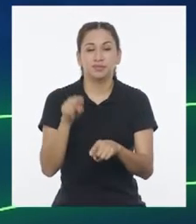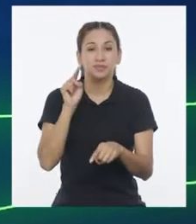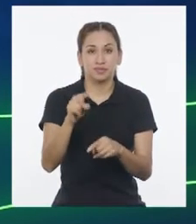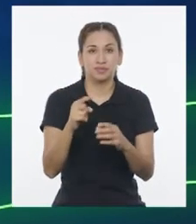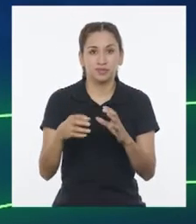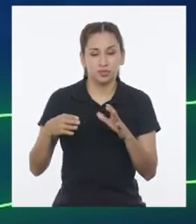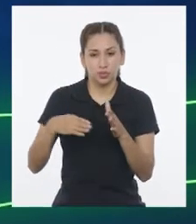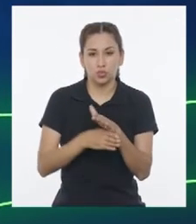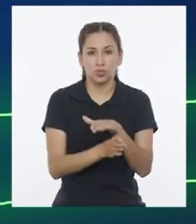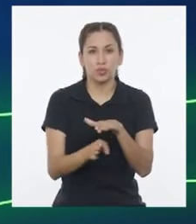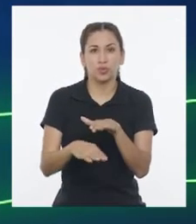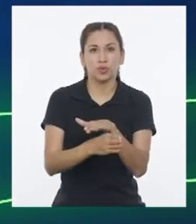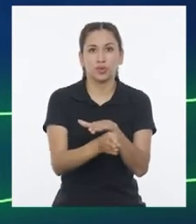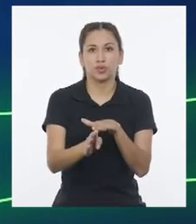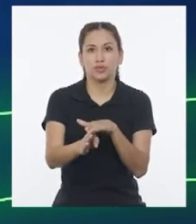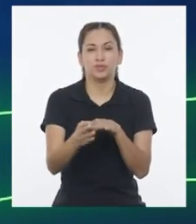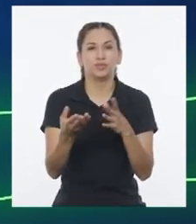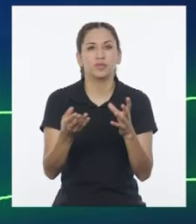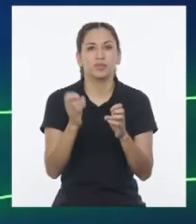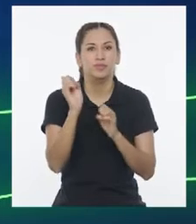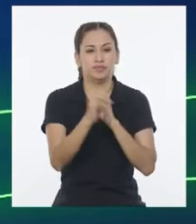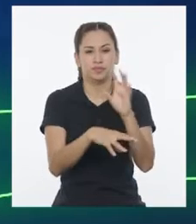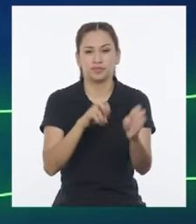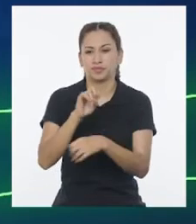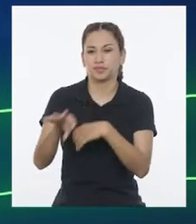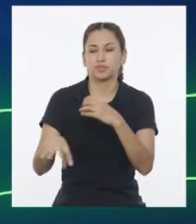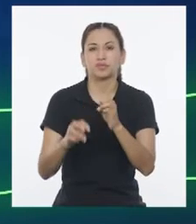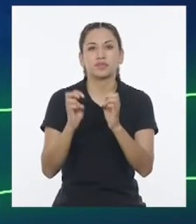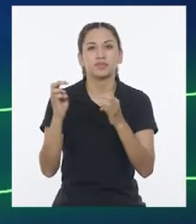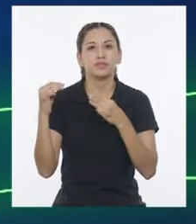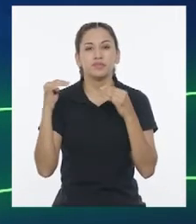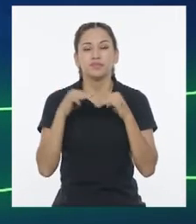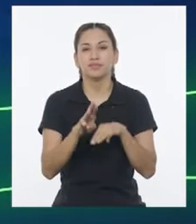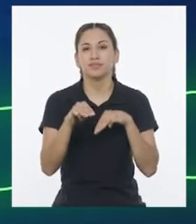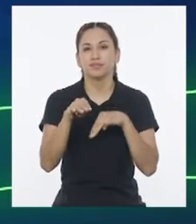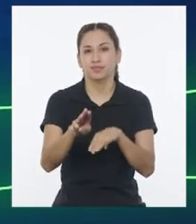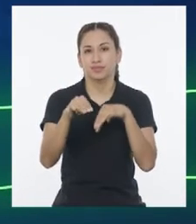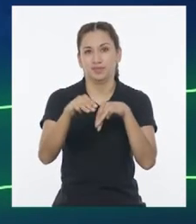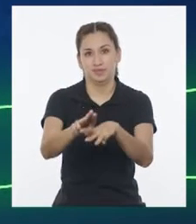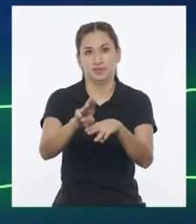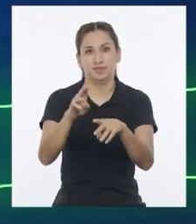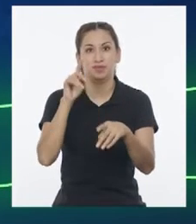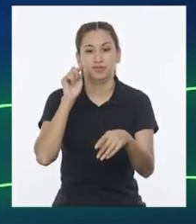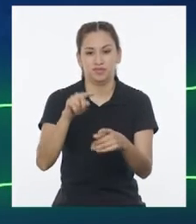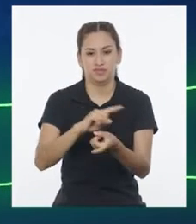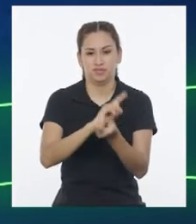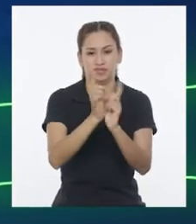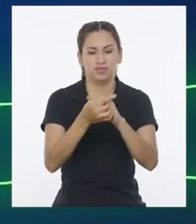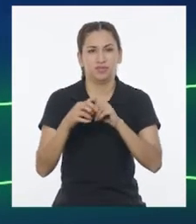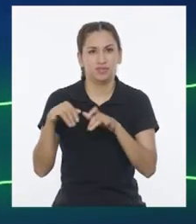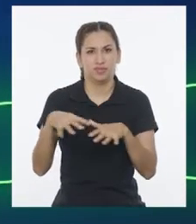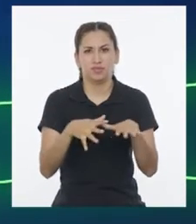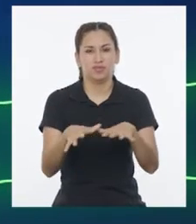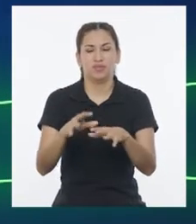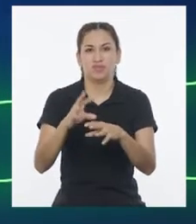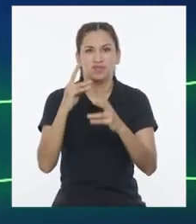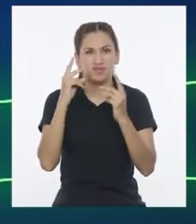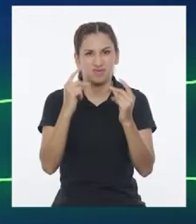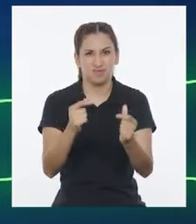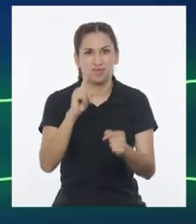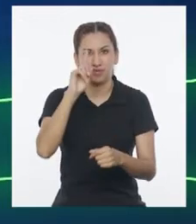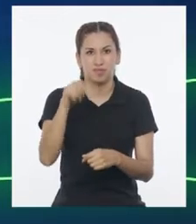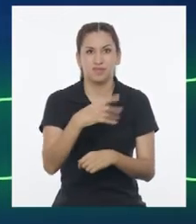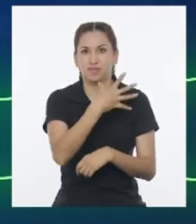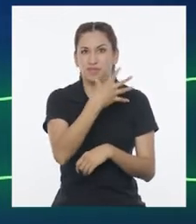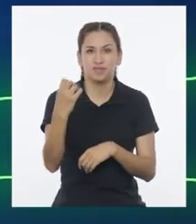todo a esos tubos neumáticos arrojados a través de los océanos y en los cuales se les transporta con una